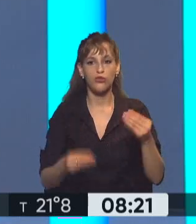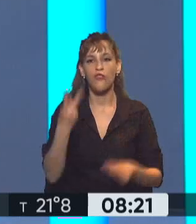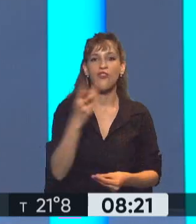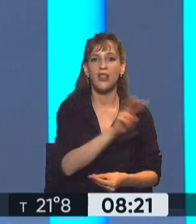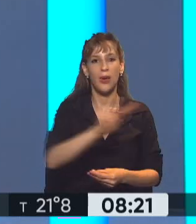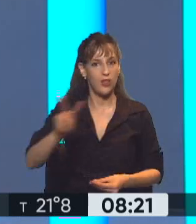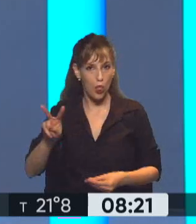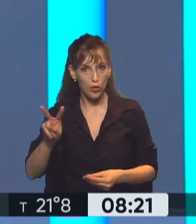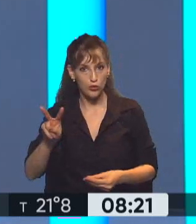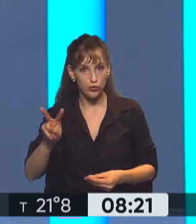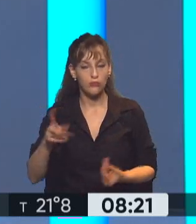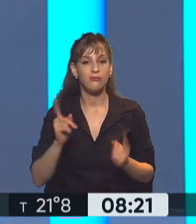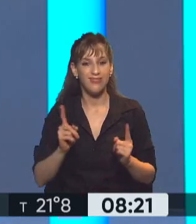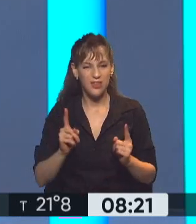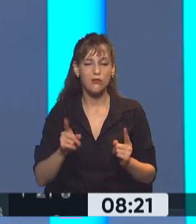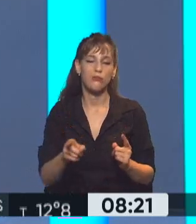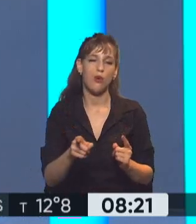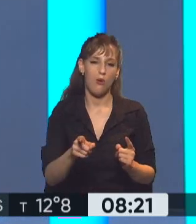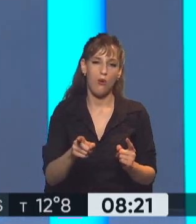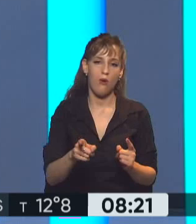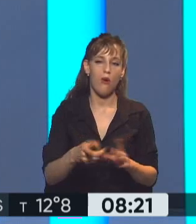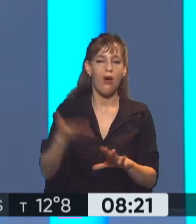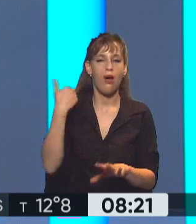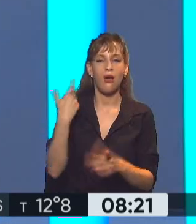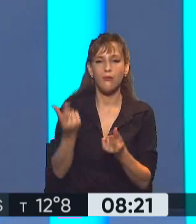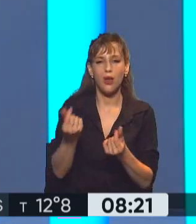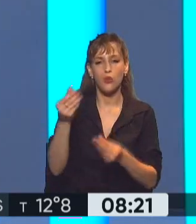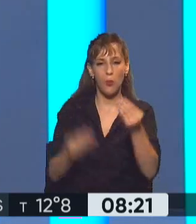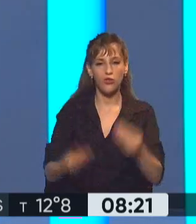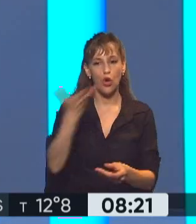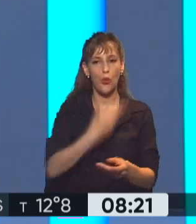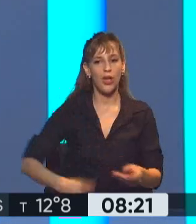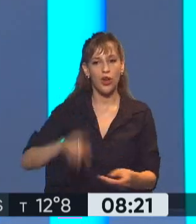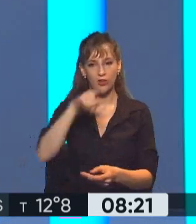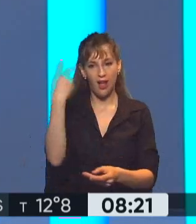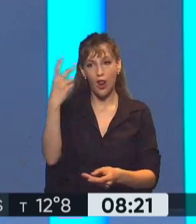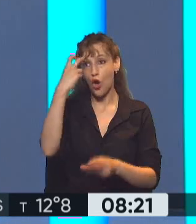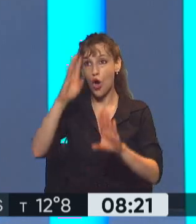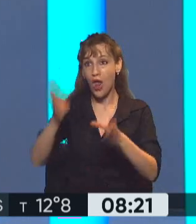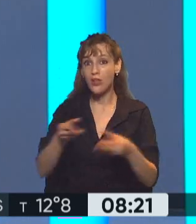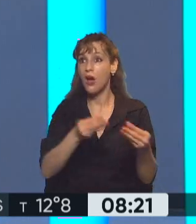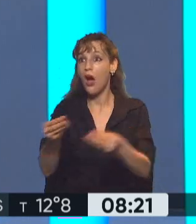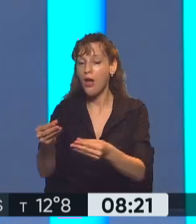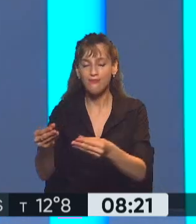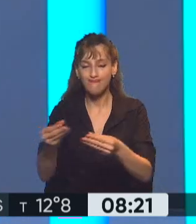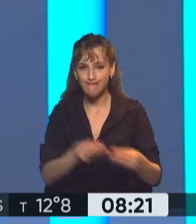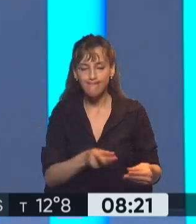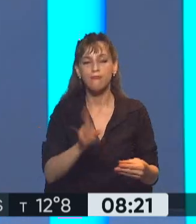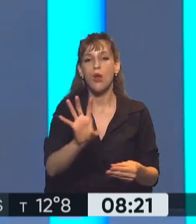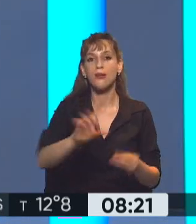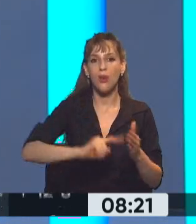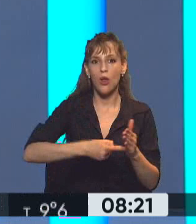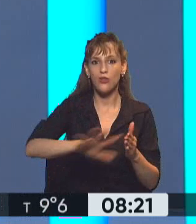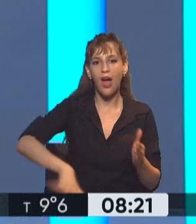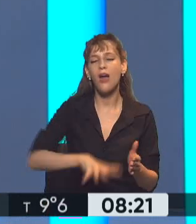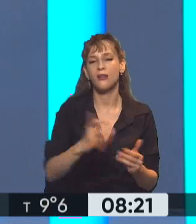oposición que logró voltear el proyecto de presupuesto del gobierno nacional en el congreso nacional en la provincia de buenos aires hubo acuerdo